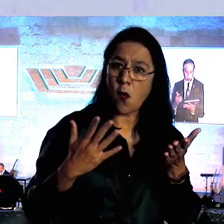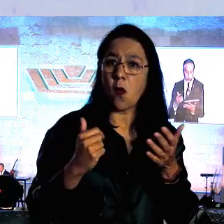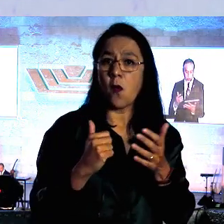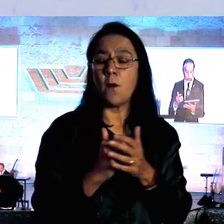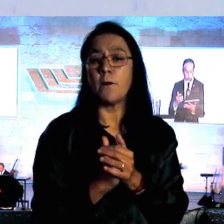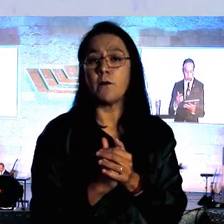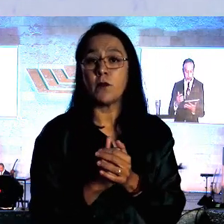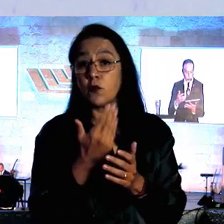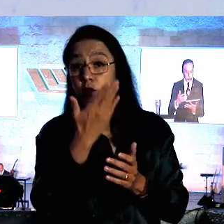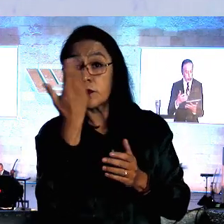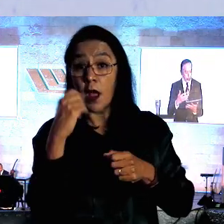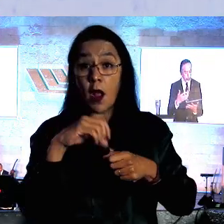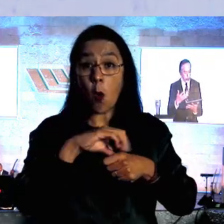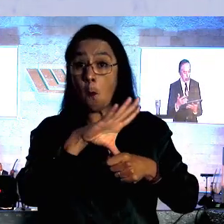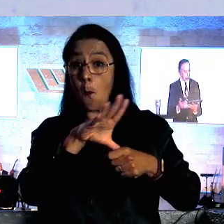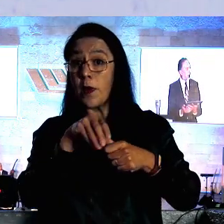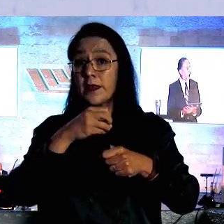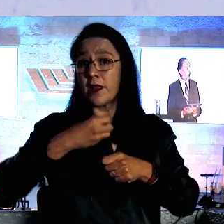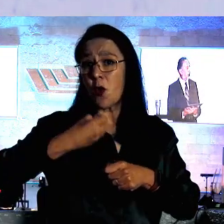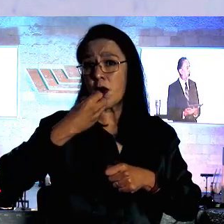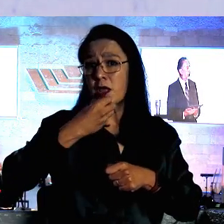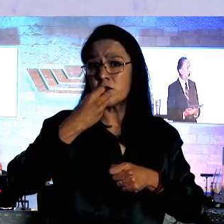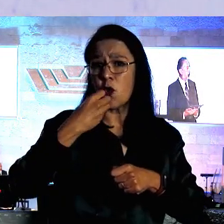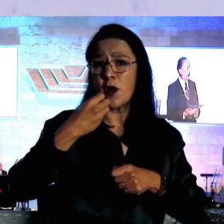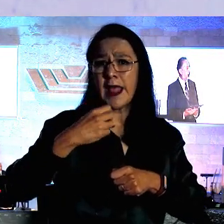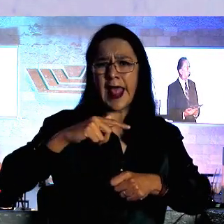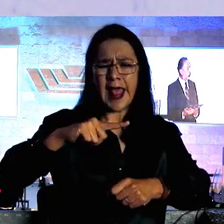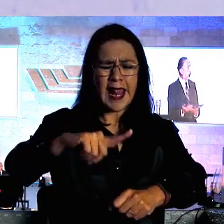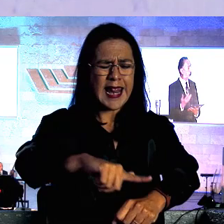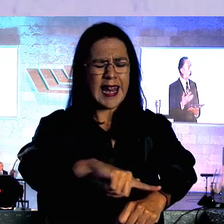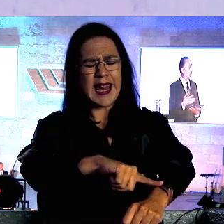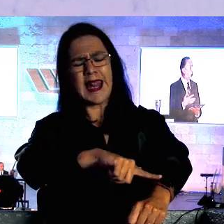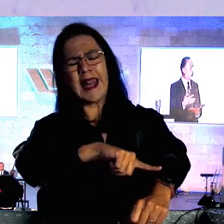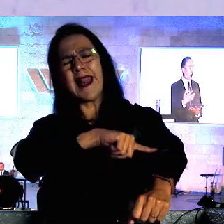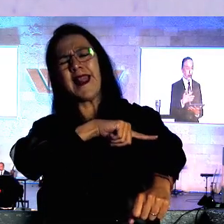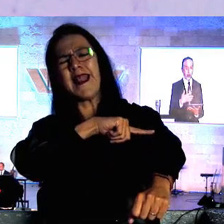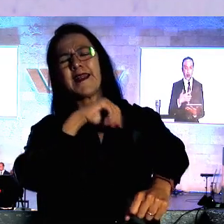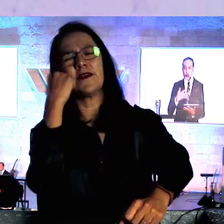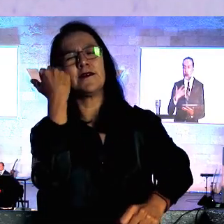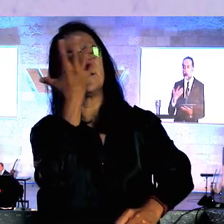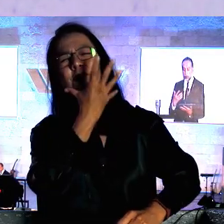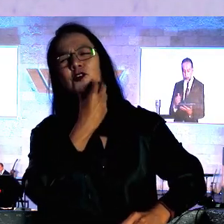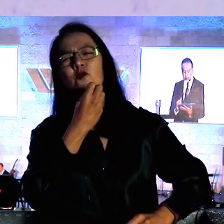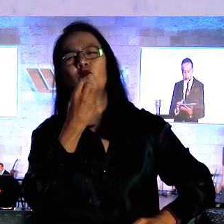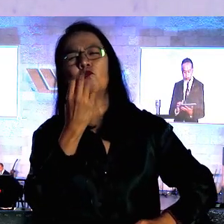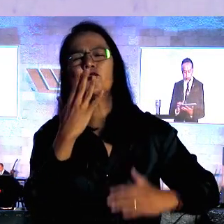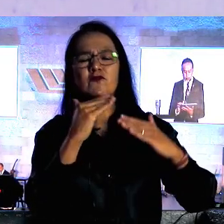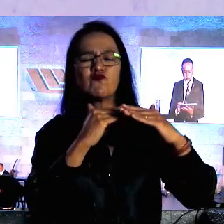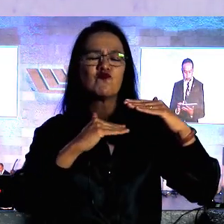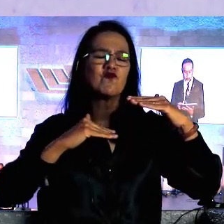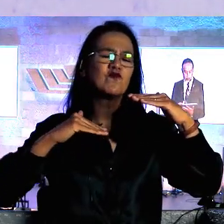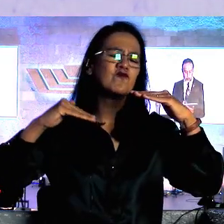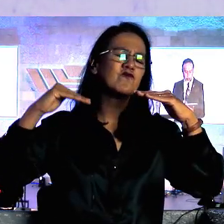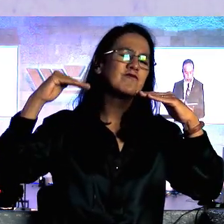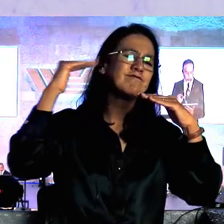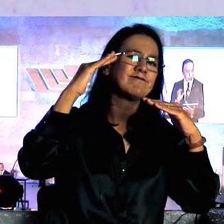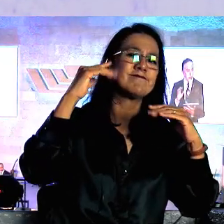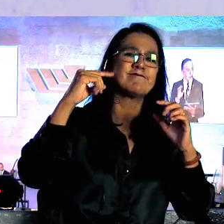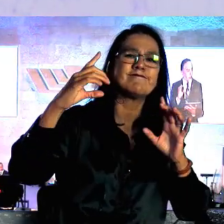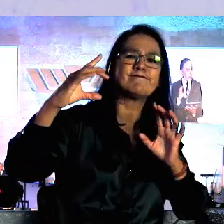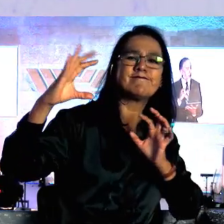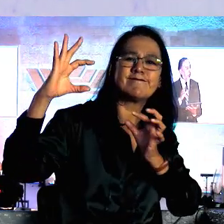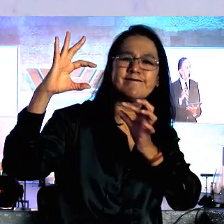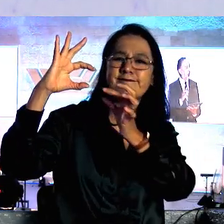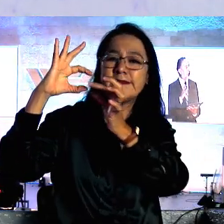oración. Pero es una oración larga, es una oración hermosa, una oración sublime. Y en ese